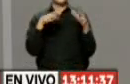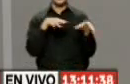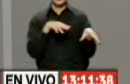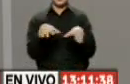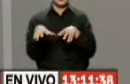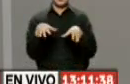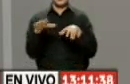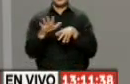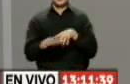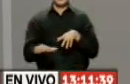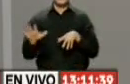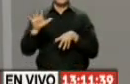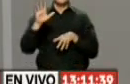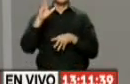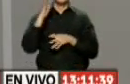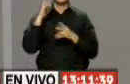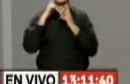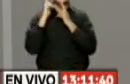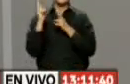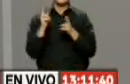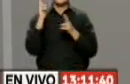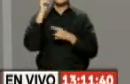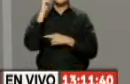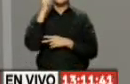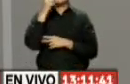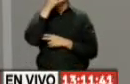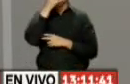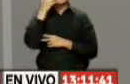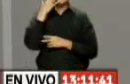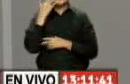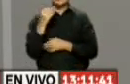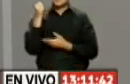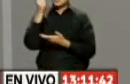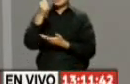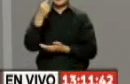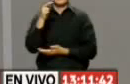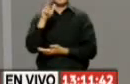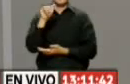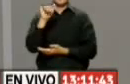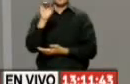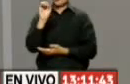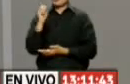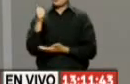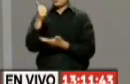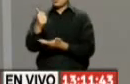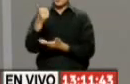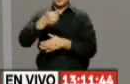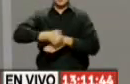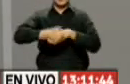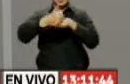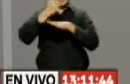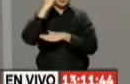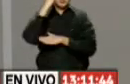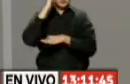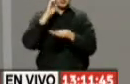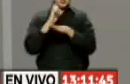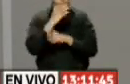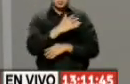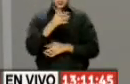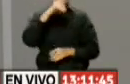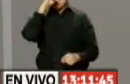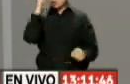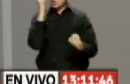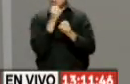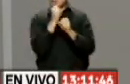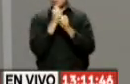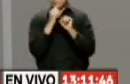coordinadora de los pueblos de la Cuenca Amazónica entregó el mando a Gregorio Díaz Mirabal, quien junto a las autoridades del gobierno nacional trabajará de